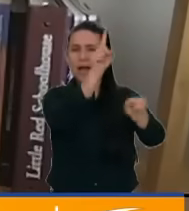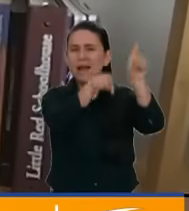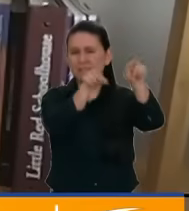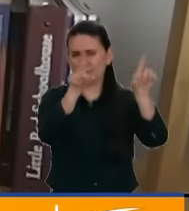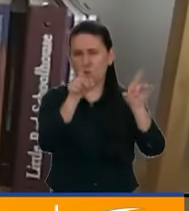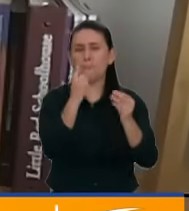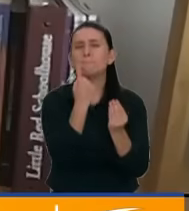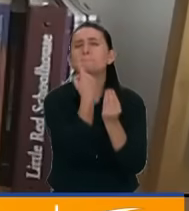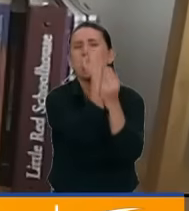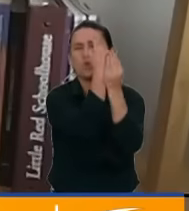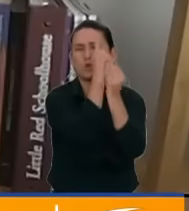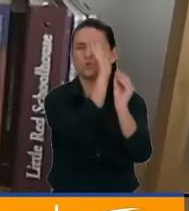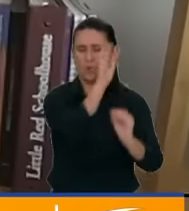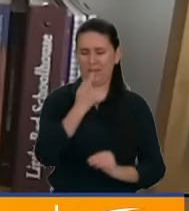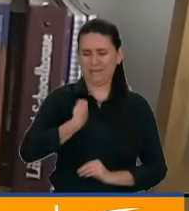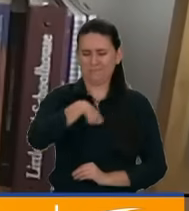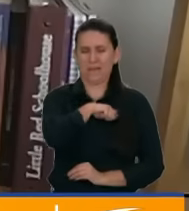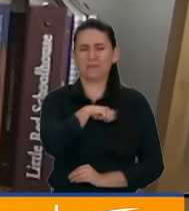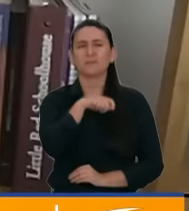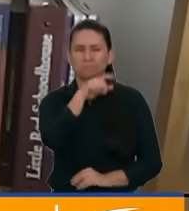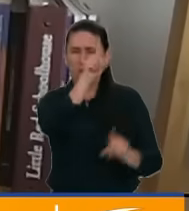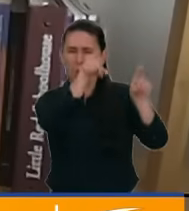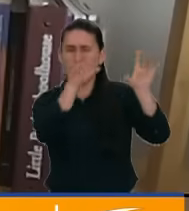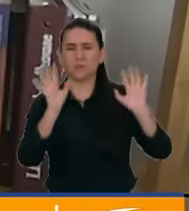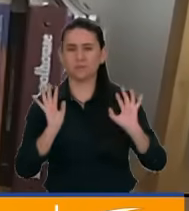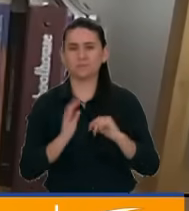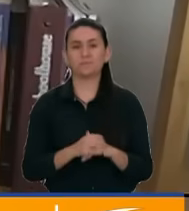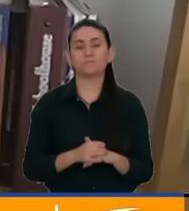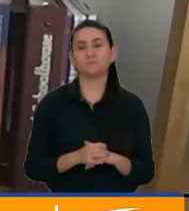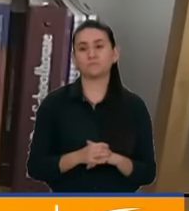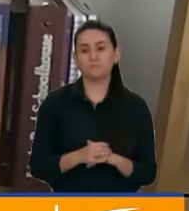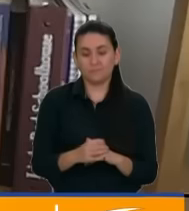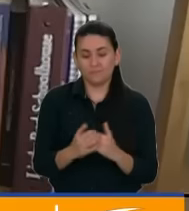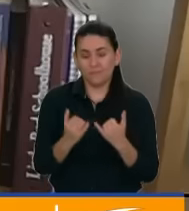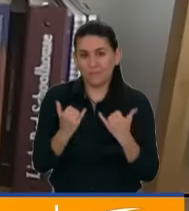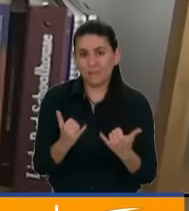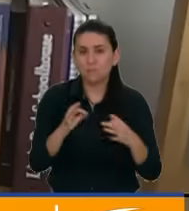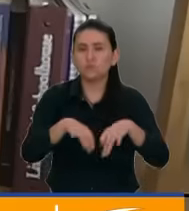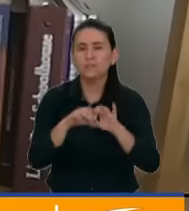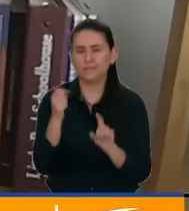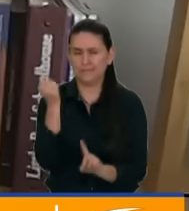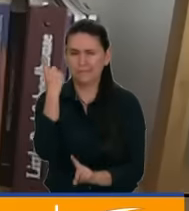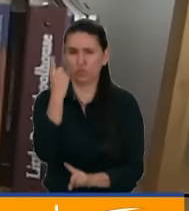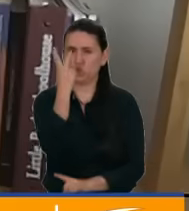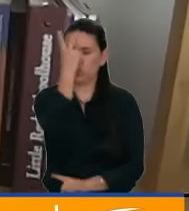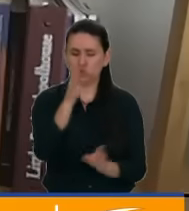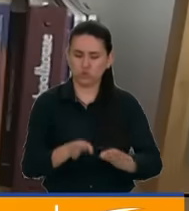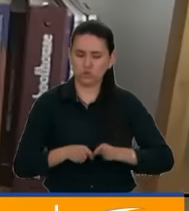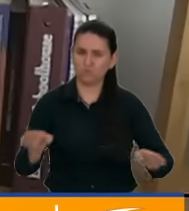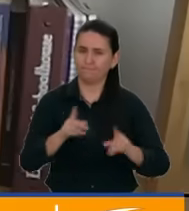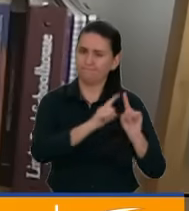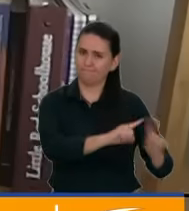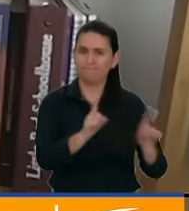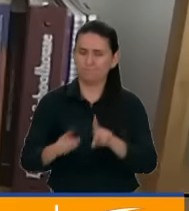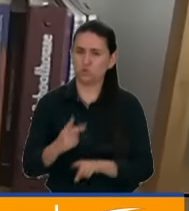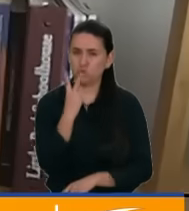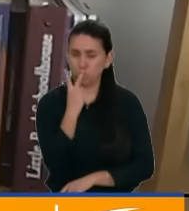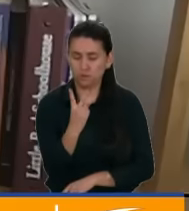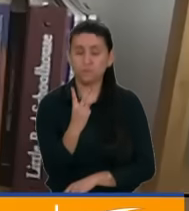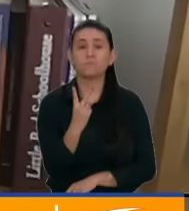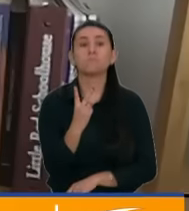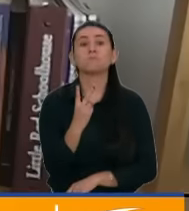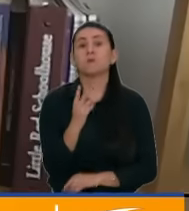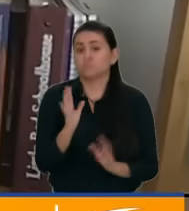con políticos españoles prácticamente. Yo creo que aquí hay que entender que hay dos cosas distintas. Mucha gente